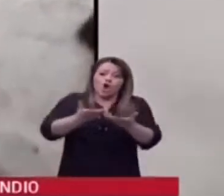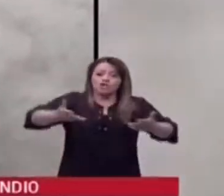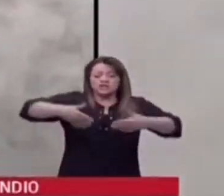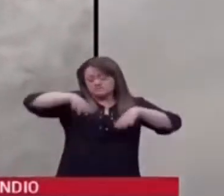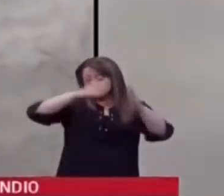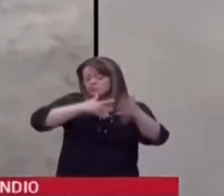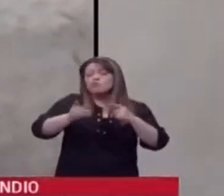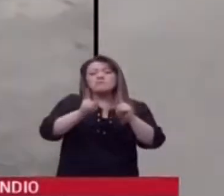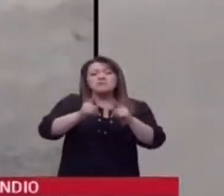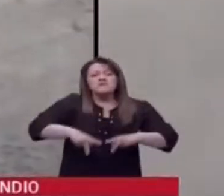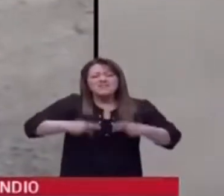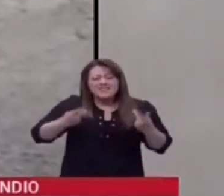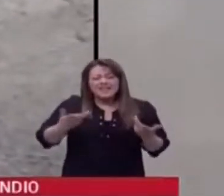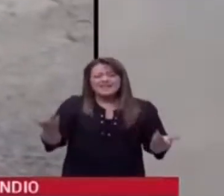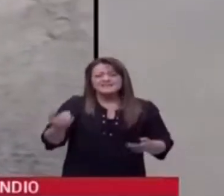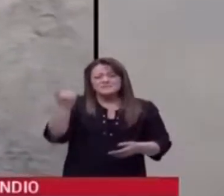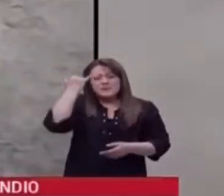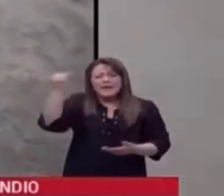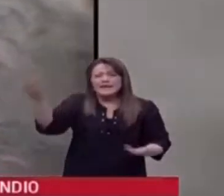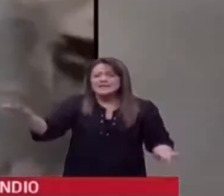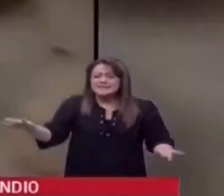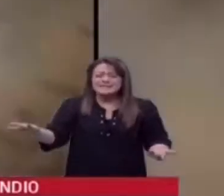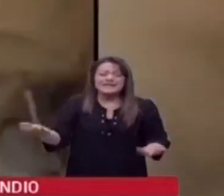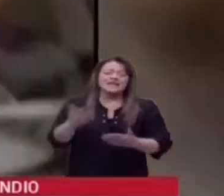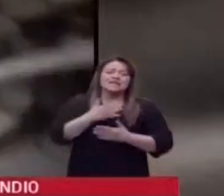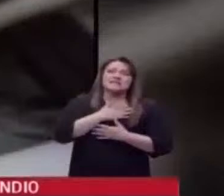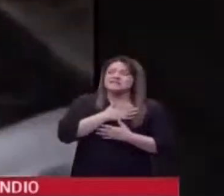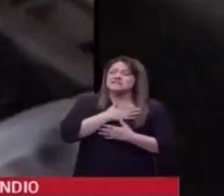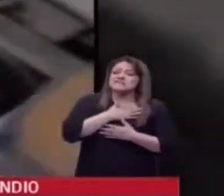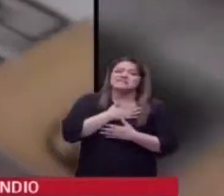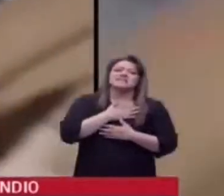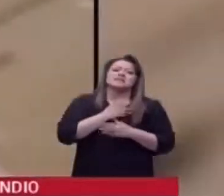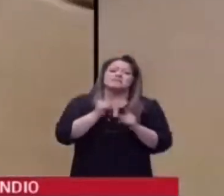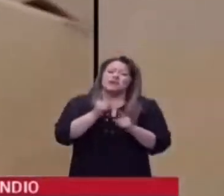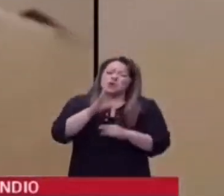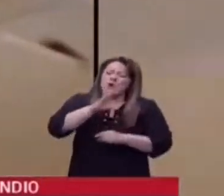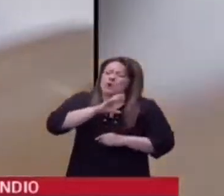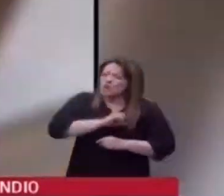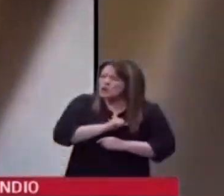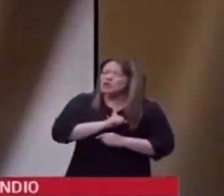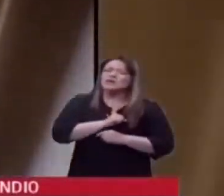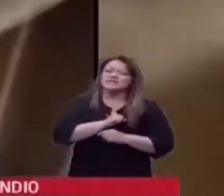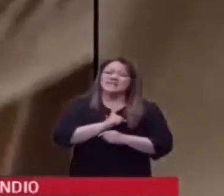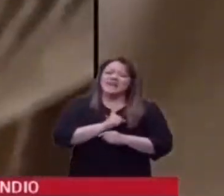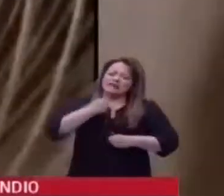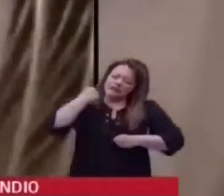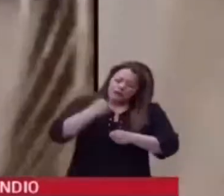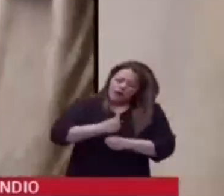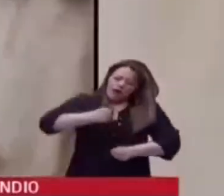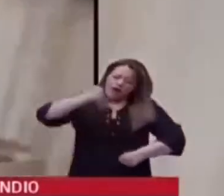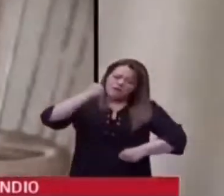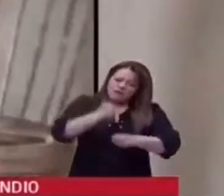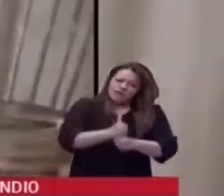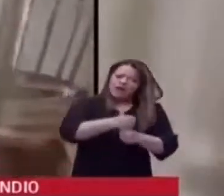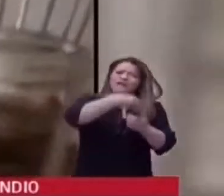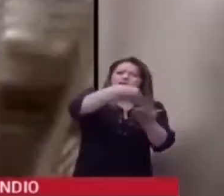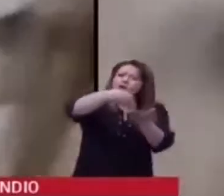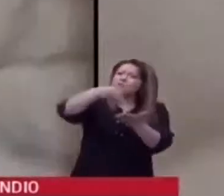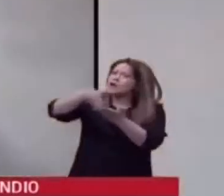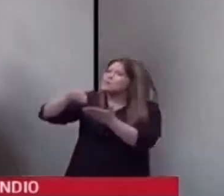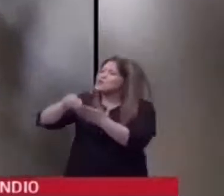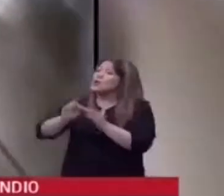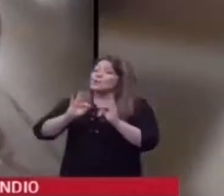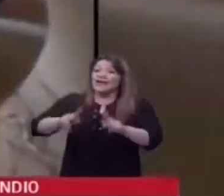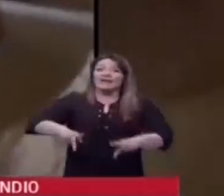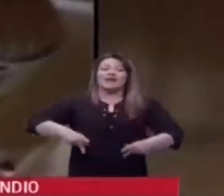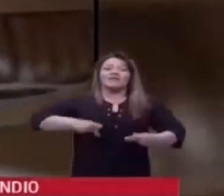Literal, no había nada. Y ver que todo lo que trabajamos, todo lo que hemos construido, que pues en